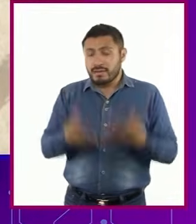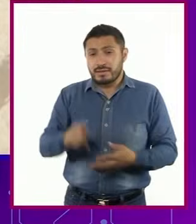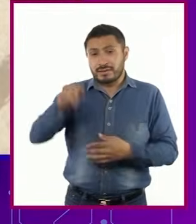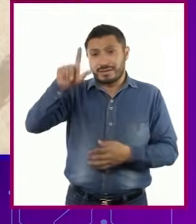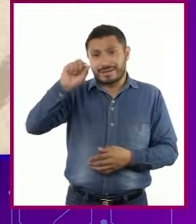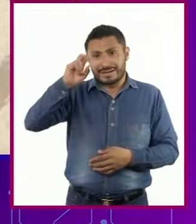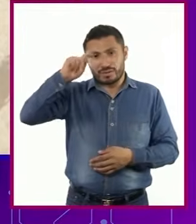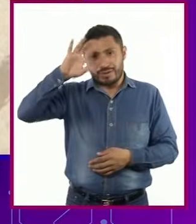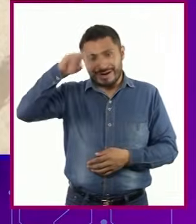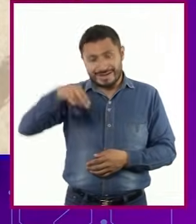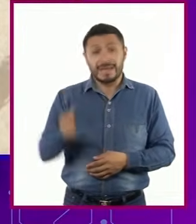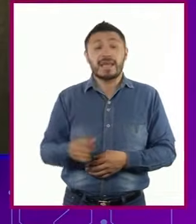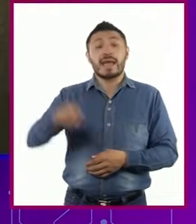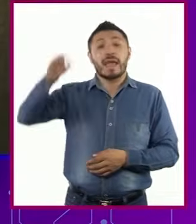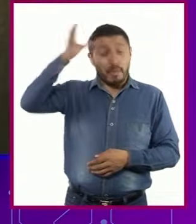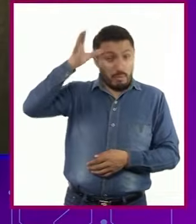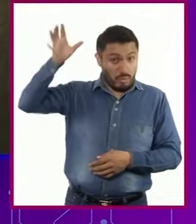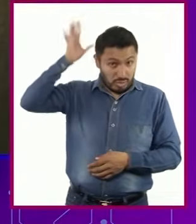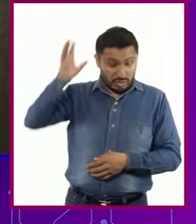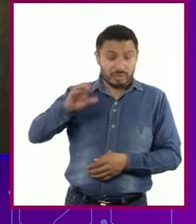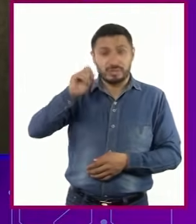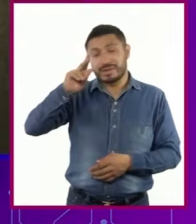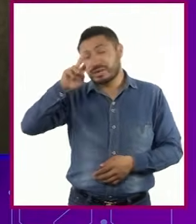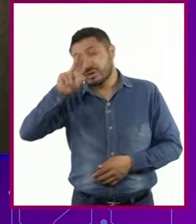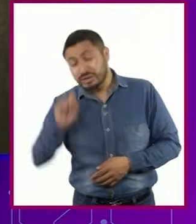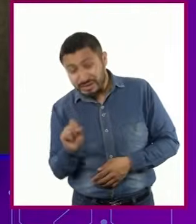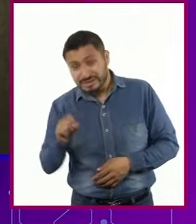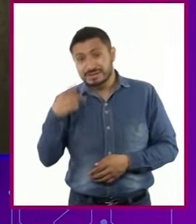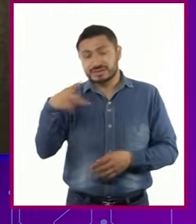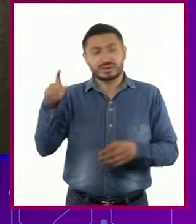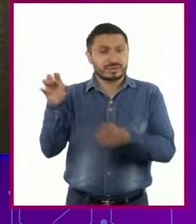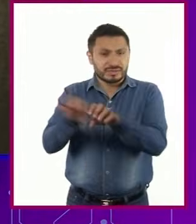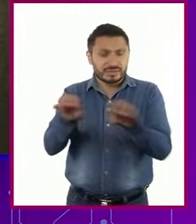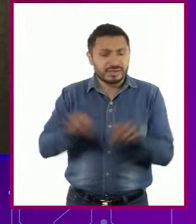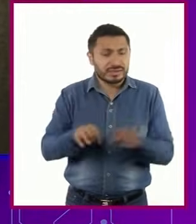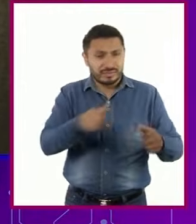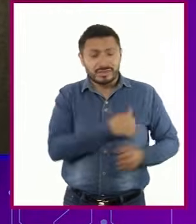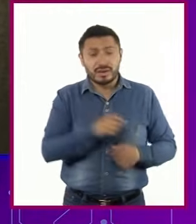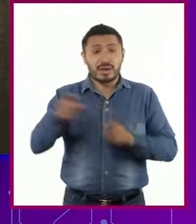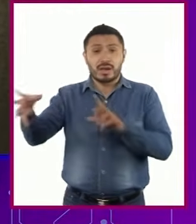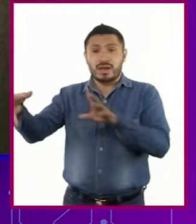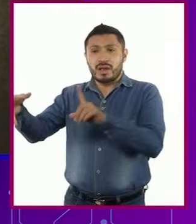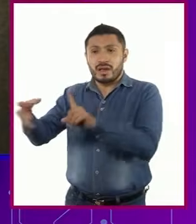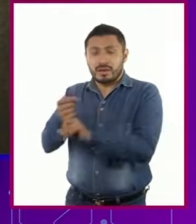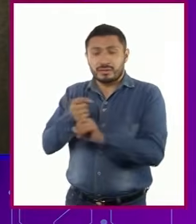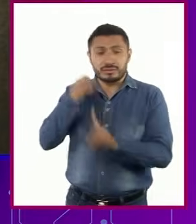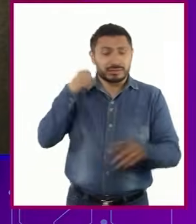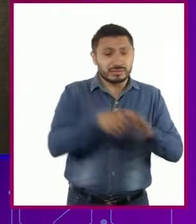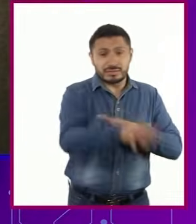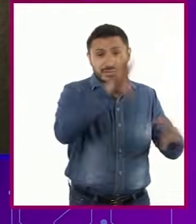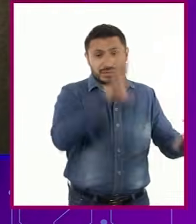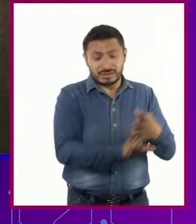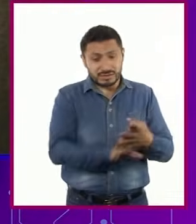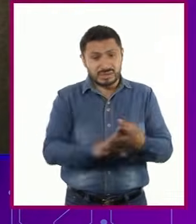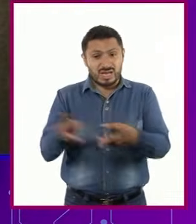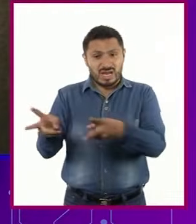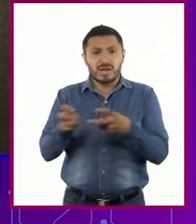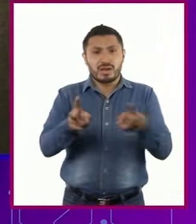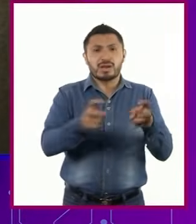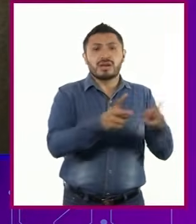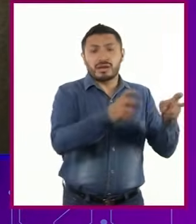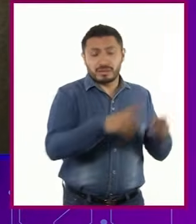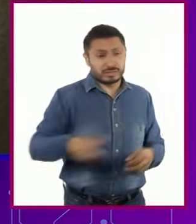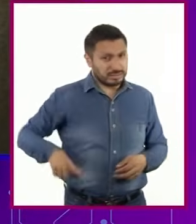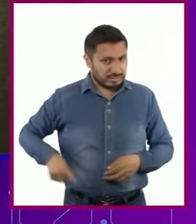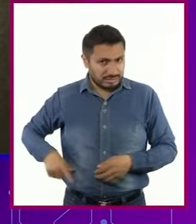tlatoani Moctezuma. Cortés y sus tropas hicieron prisionero a Moctezuma y saquearon su palacio.